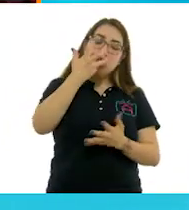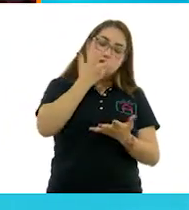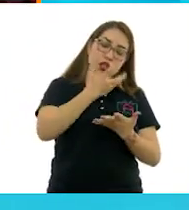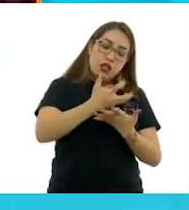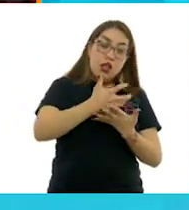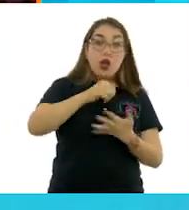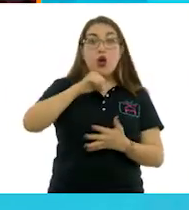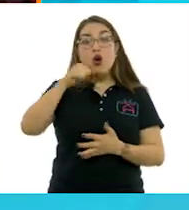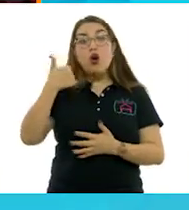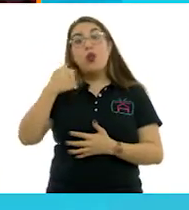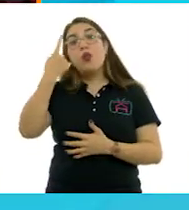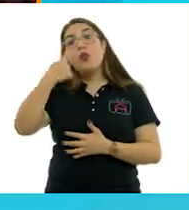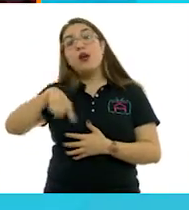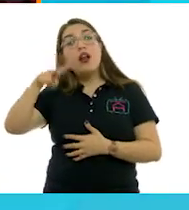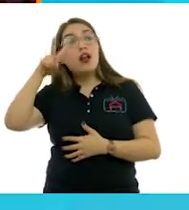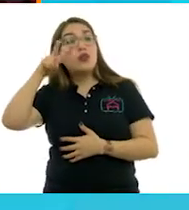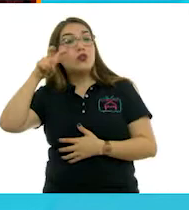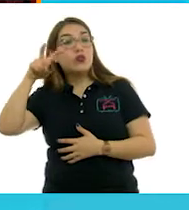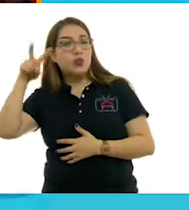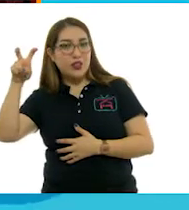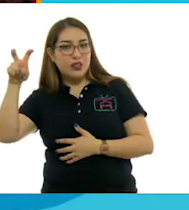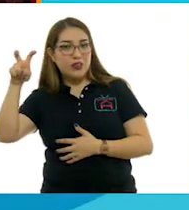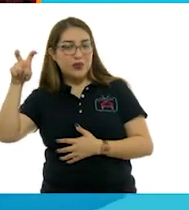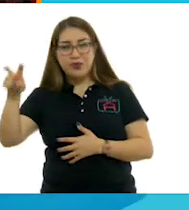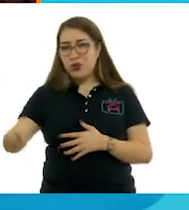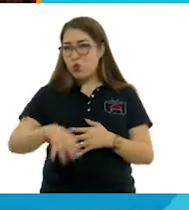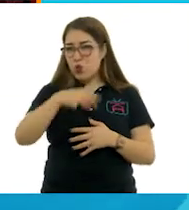soñar. Y el último